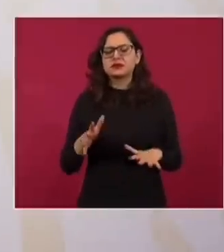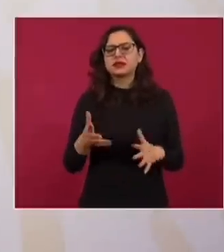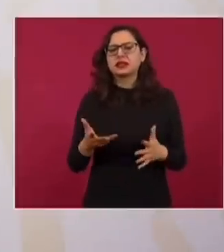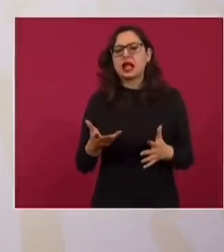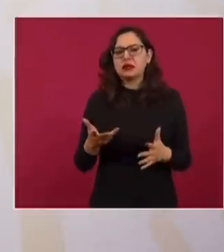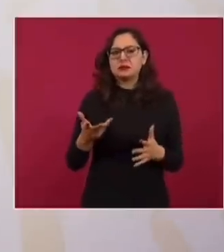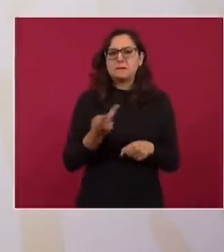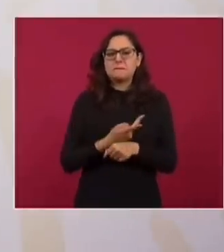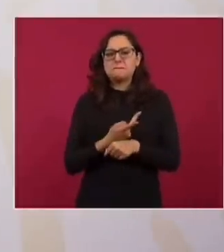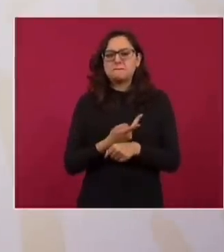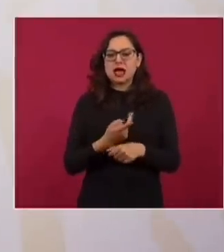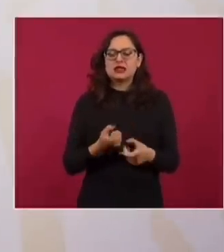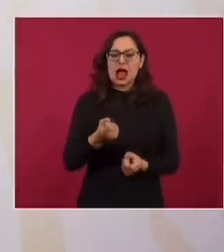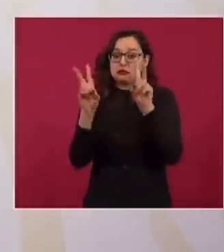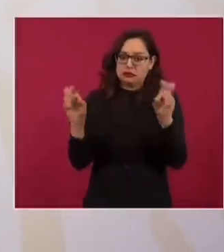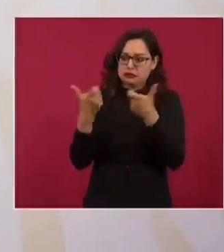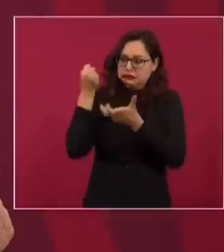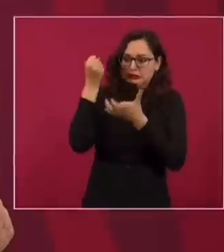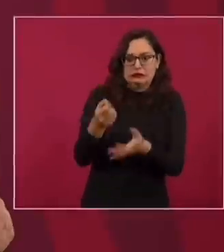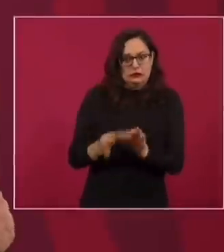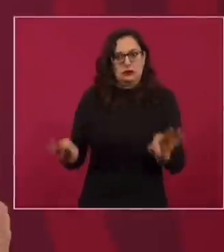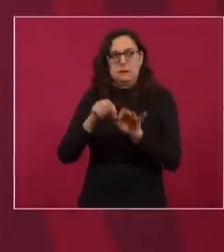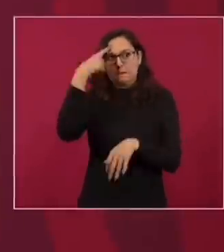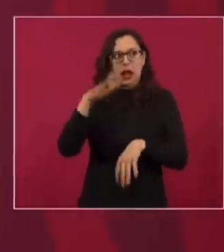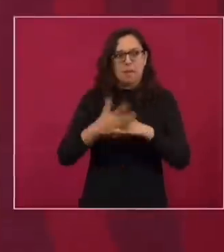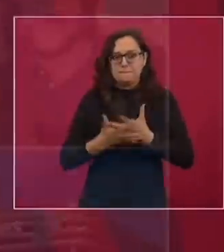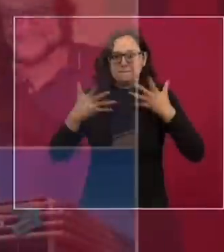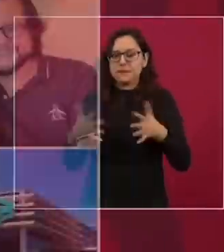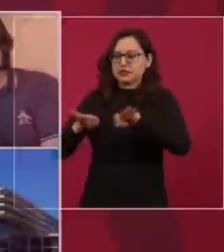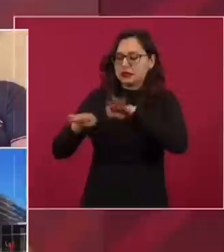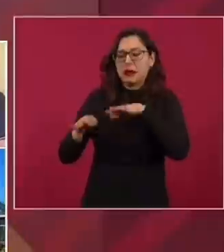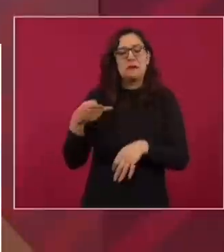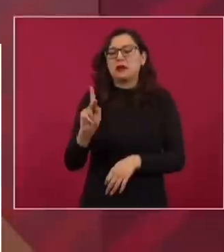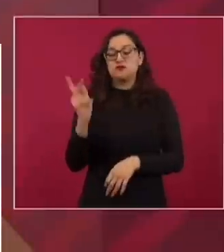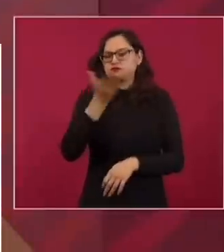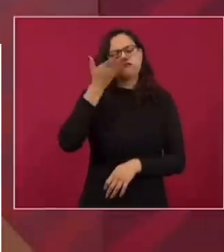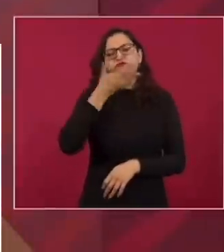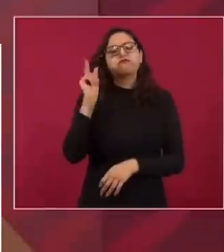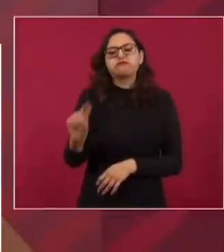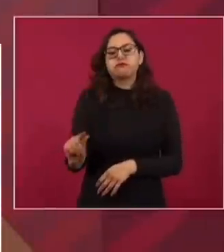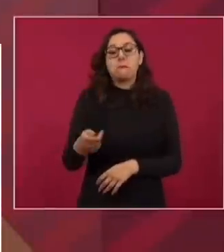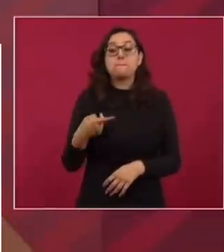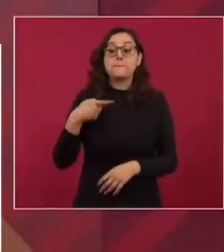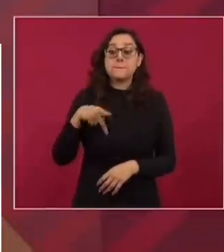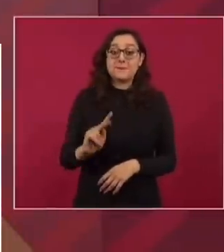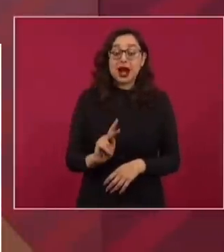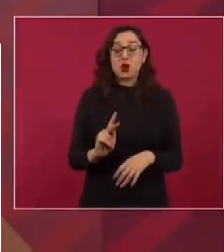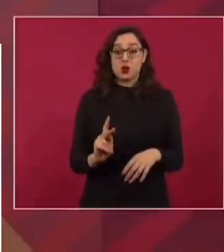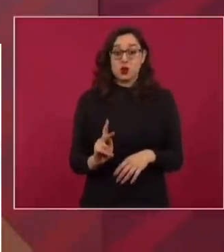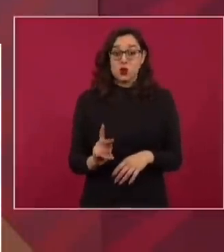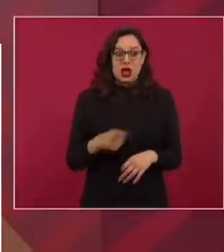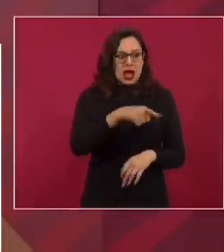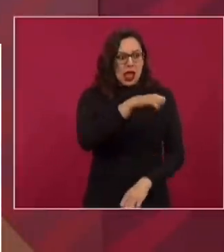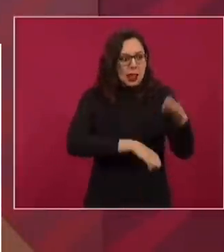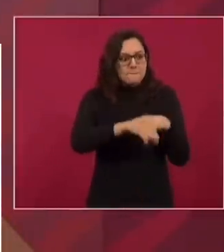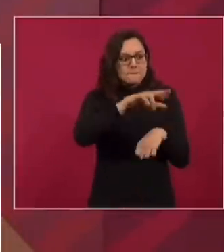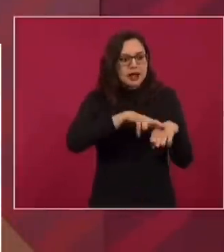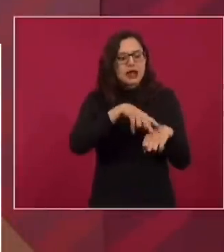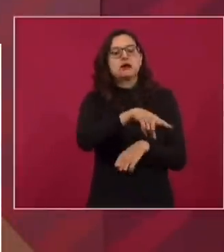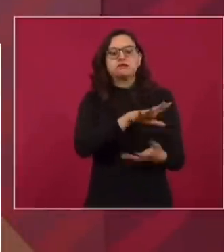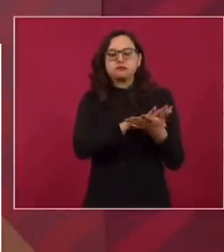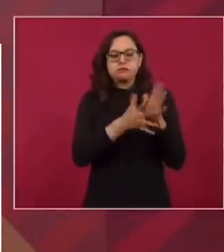vienen a decirme que van a invertir en México, pero yo meterme a que se le dé un contrato o se le amplíen